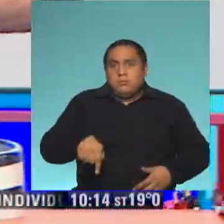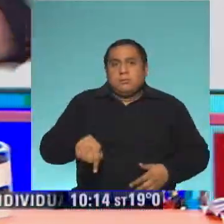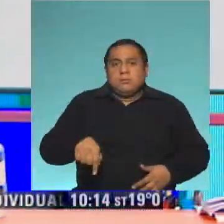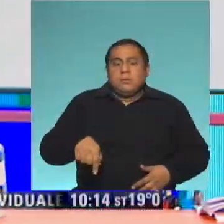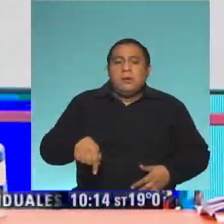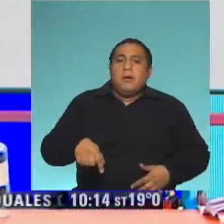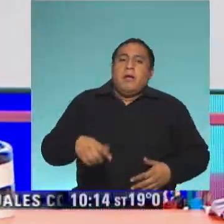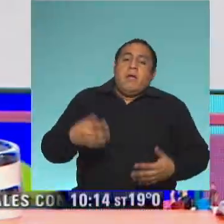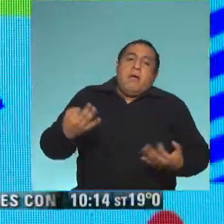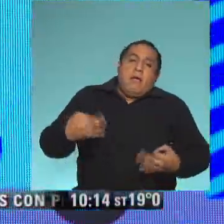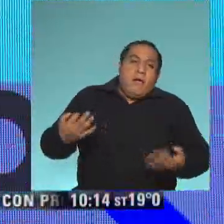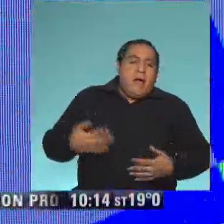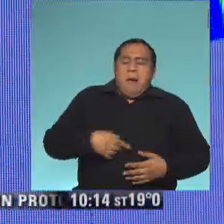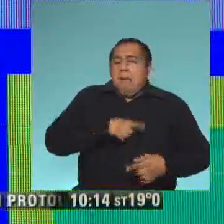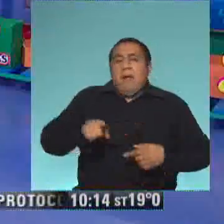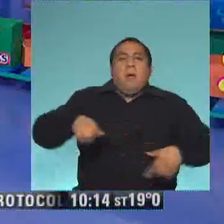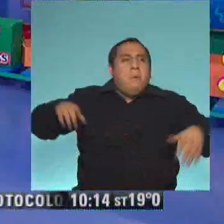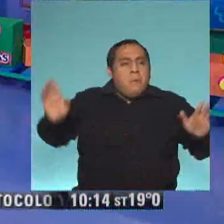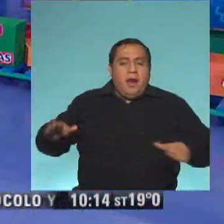viniste. Bueno, está bien. Vine volando.